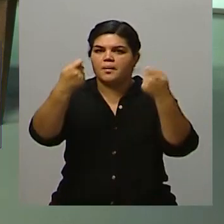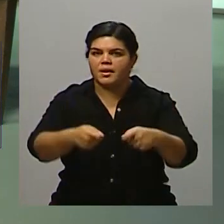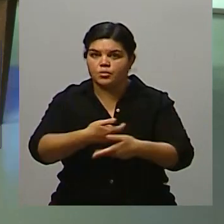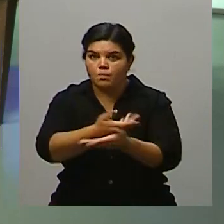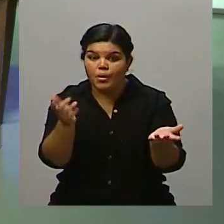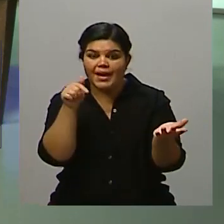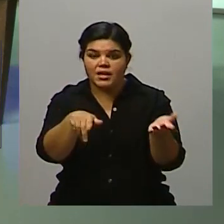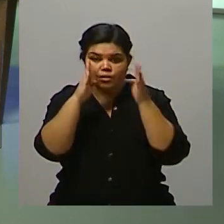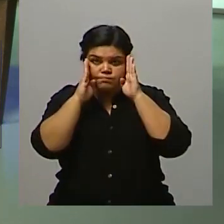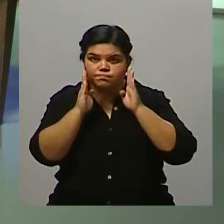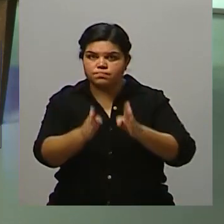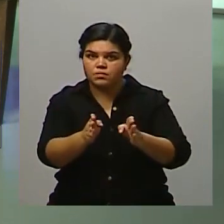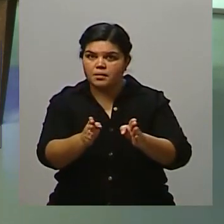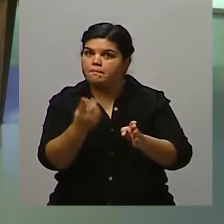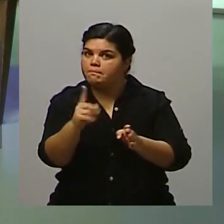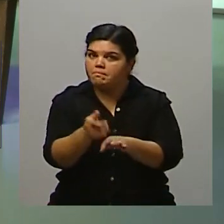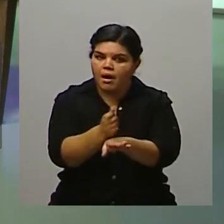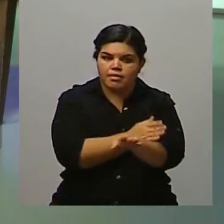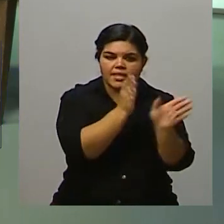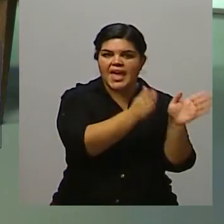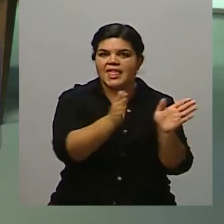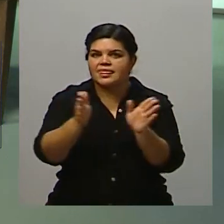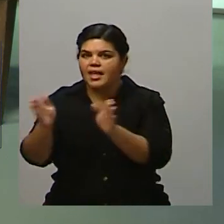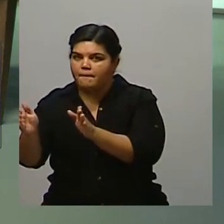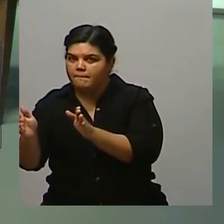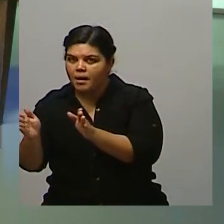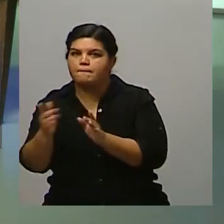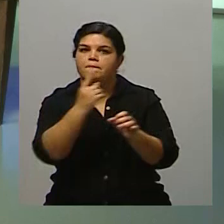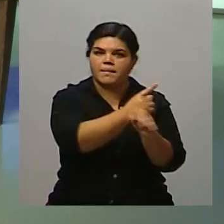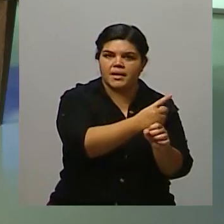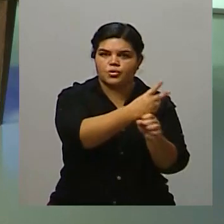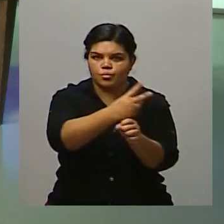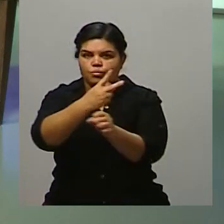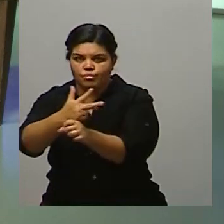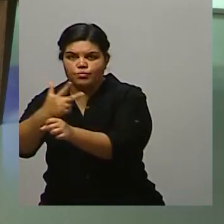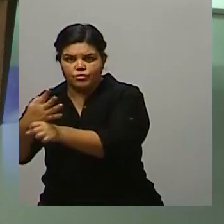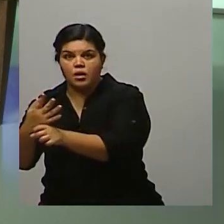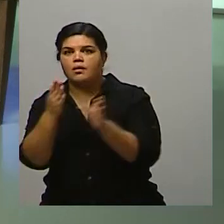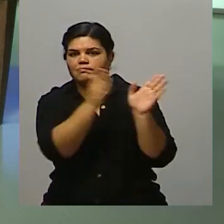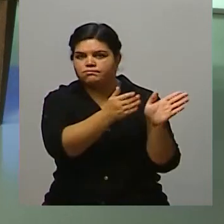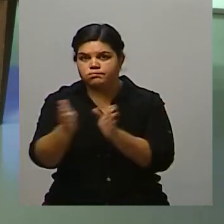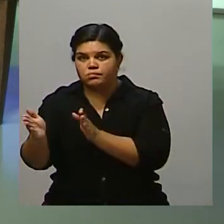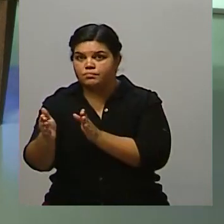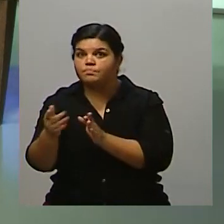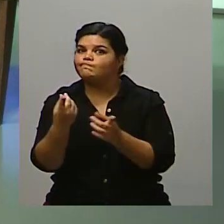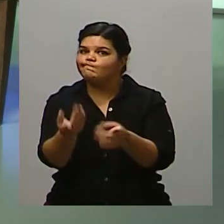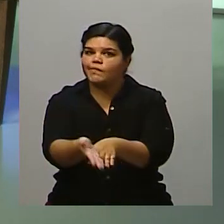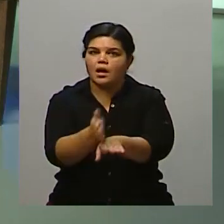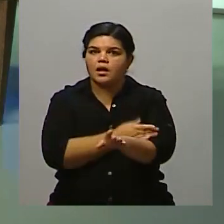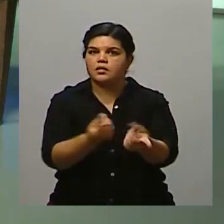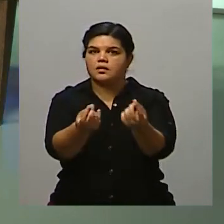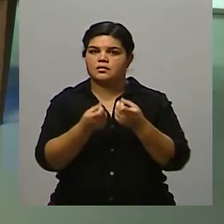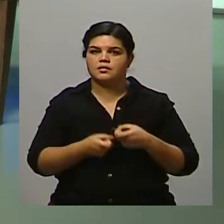cumplan, tiene que existir un sistema de inversión pública. Es decir, tiene que haber un marco normativo, institucional, procedimental, tiene